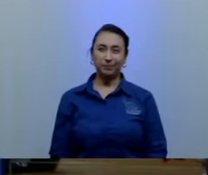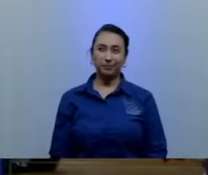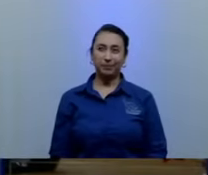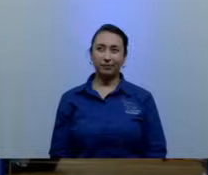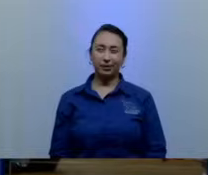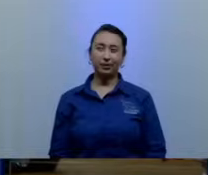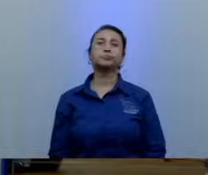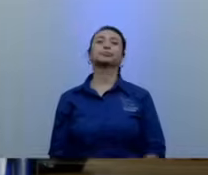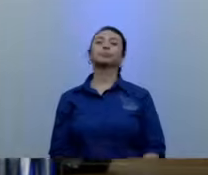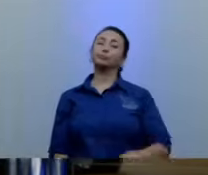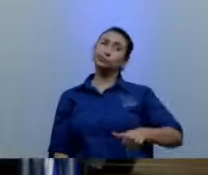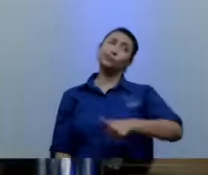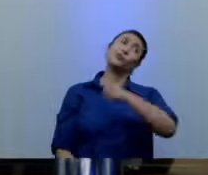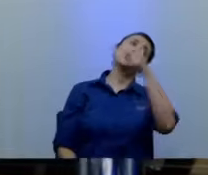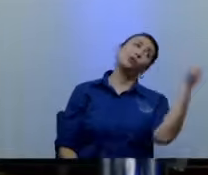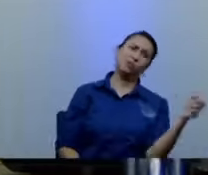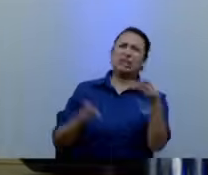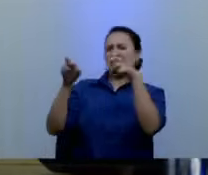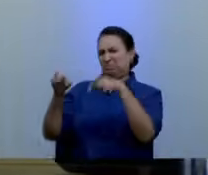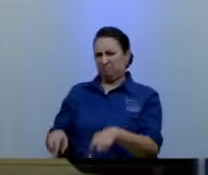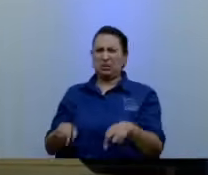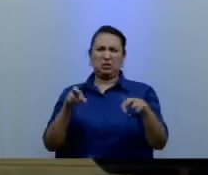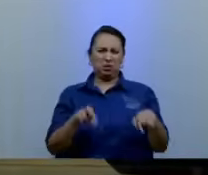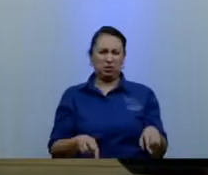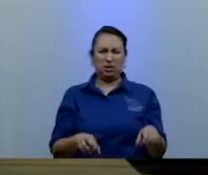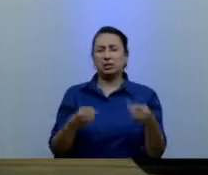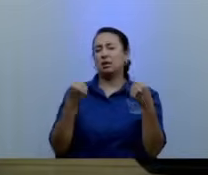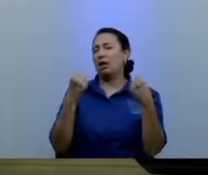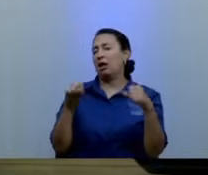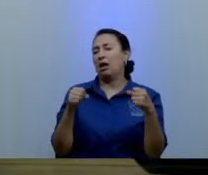Esa dan ganas de que hacerlo a veces, ¿verdad? Pero no.